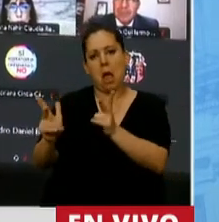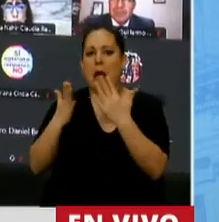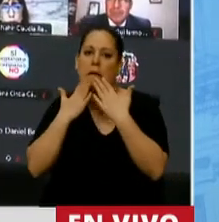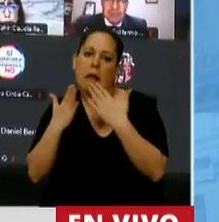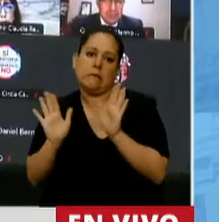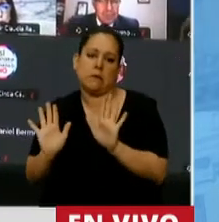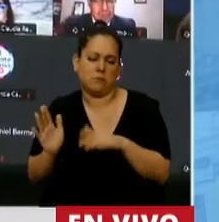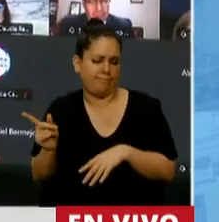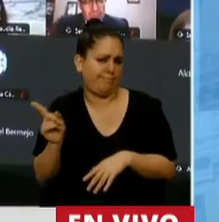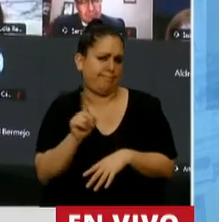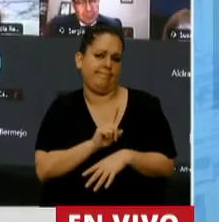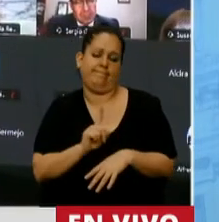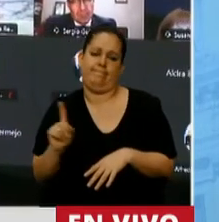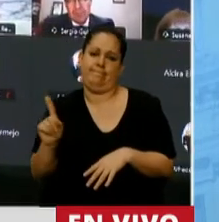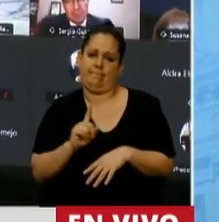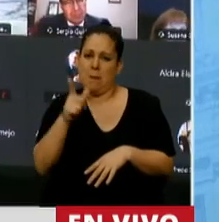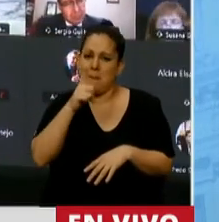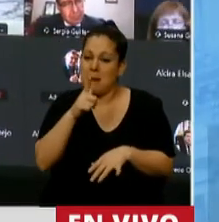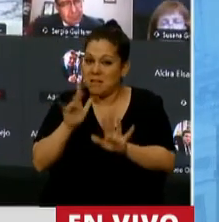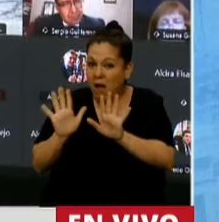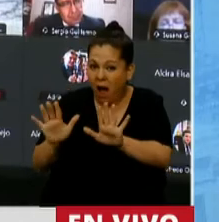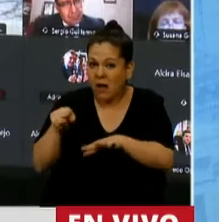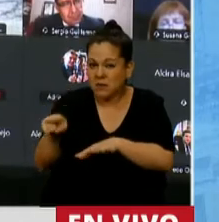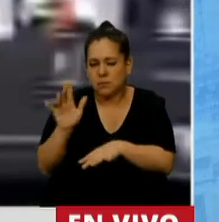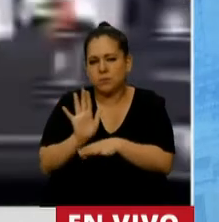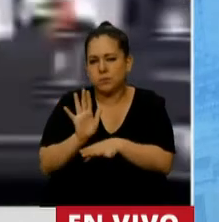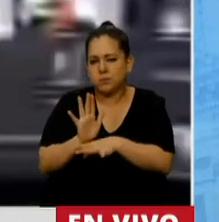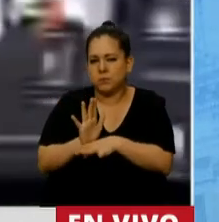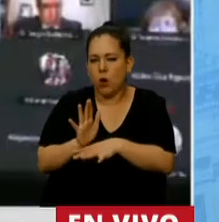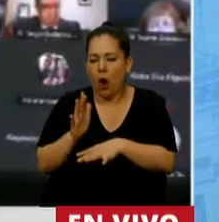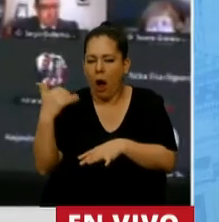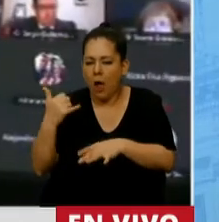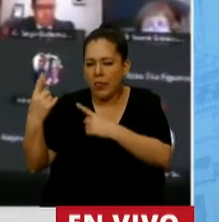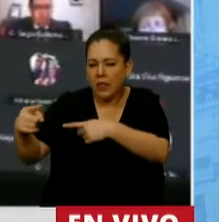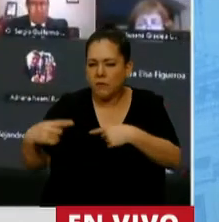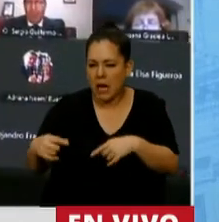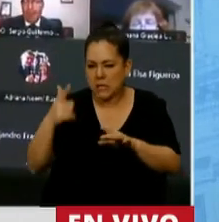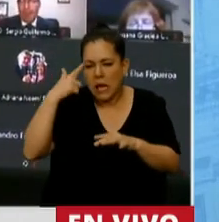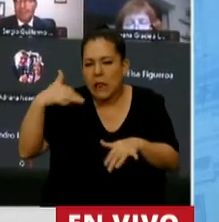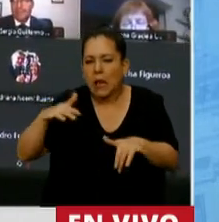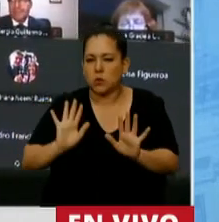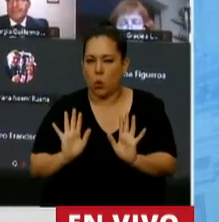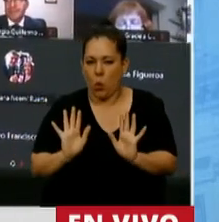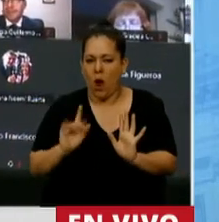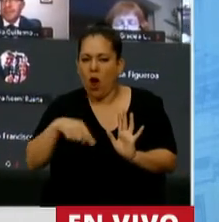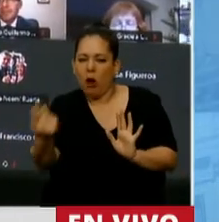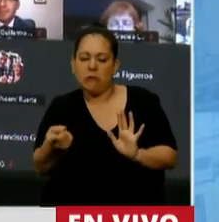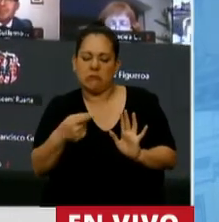es en algunos aspectos cierta vanidad intelectual y en otros mala